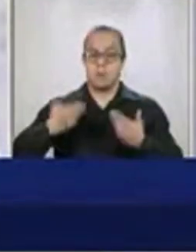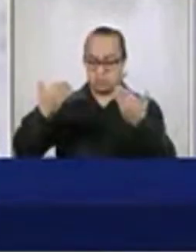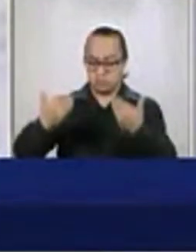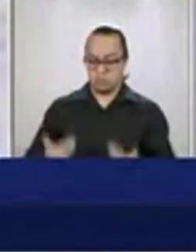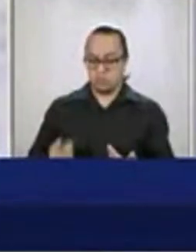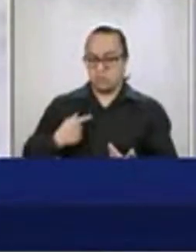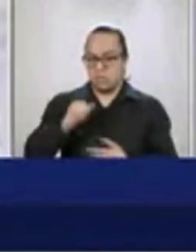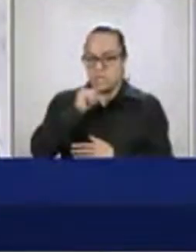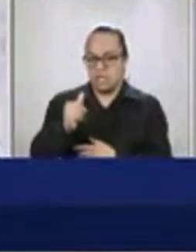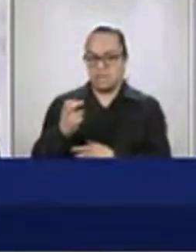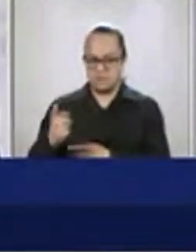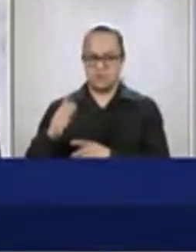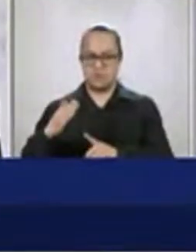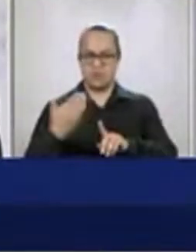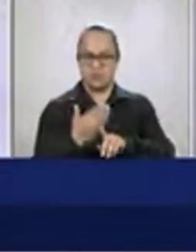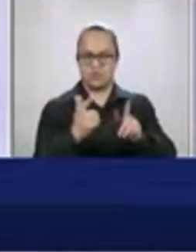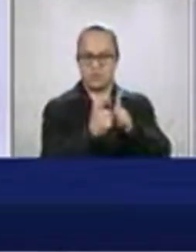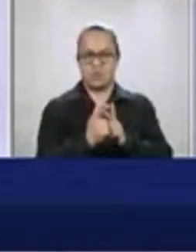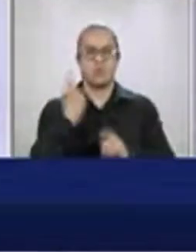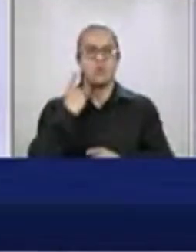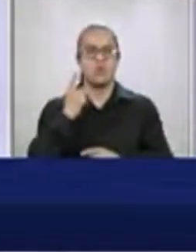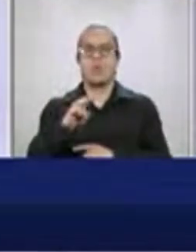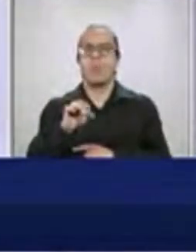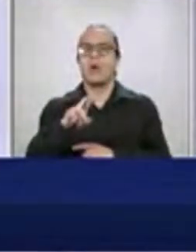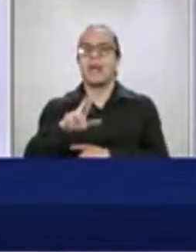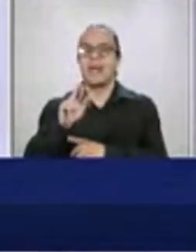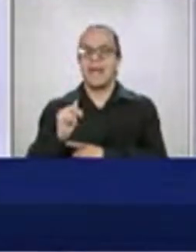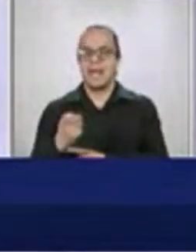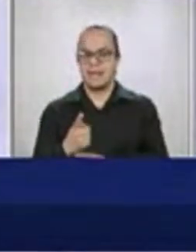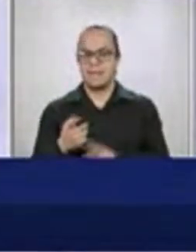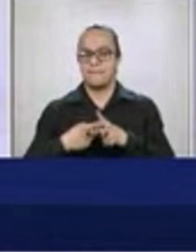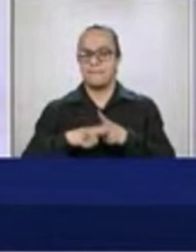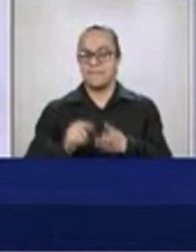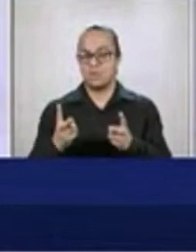para el partido Morena. Yo creo que ahí es donde empieza el error.